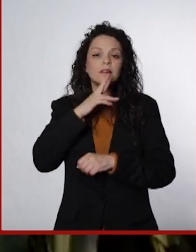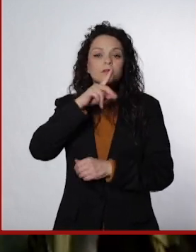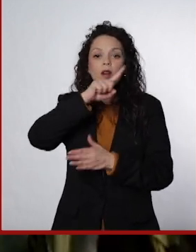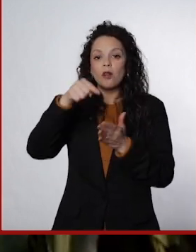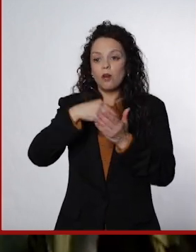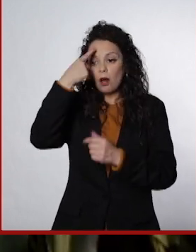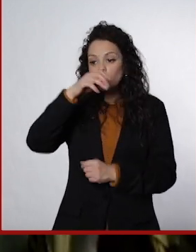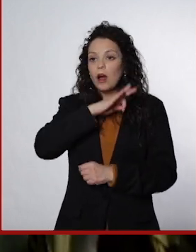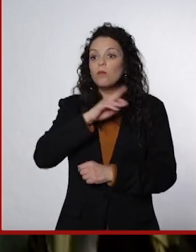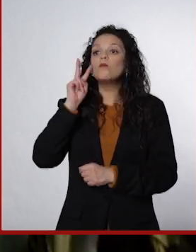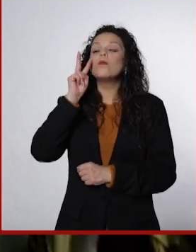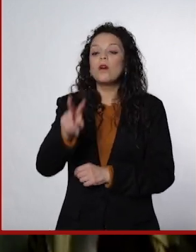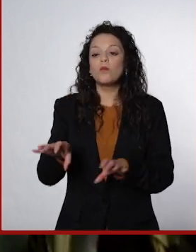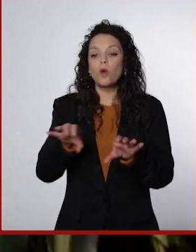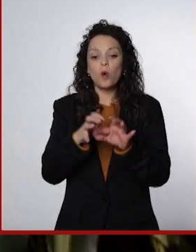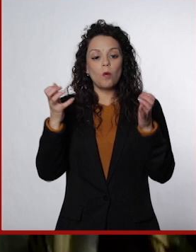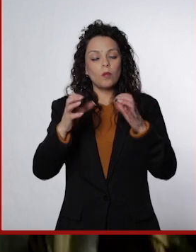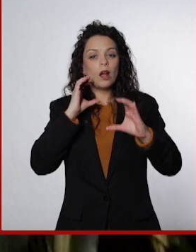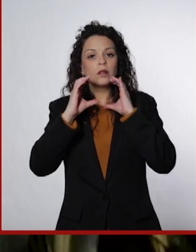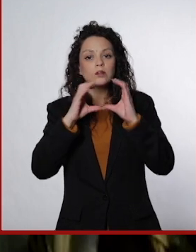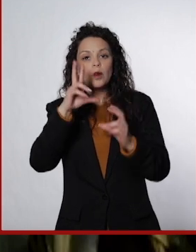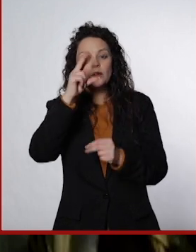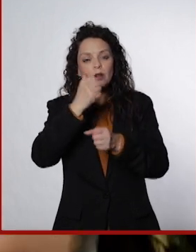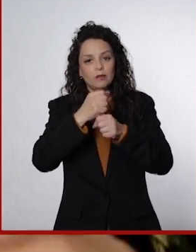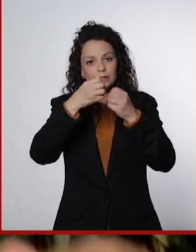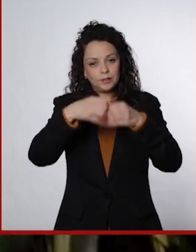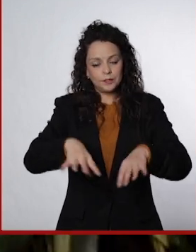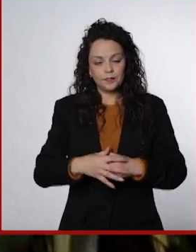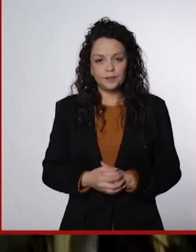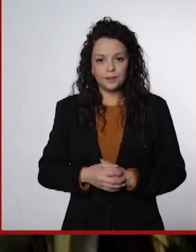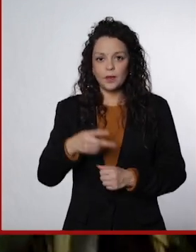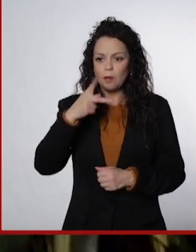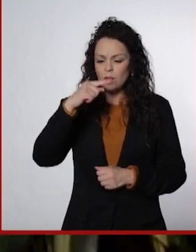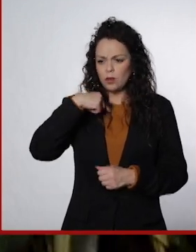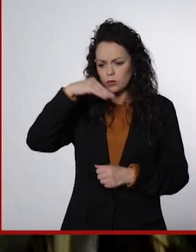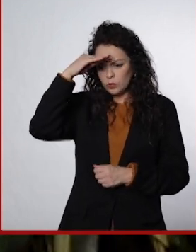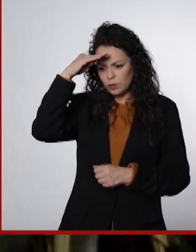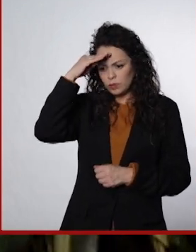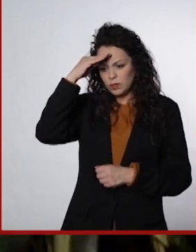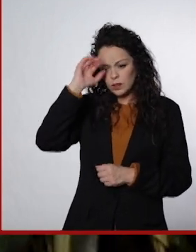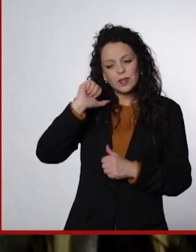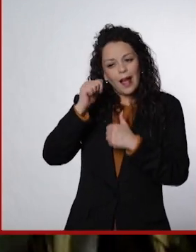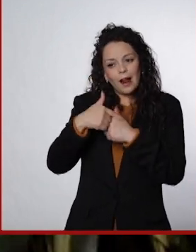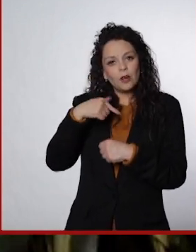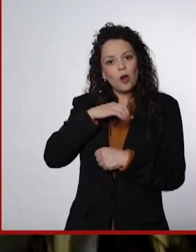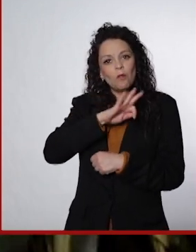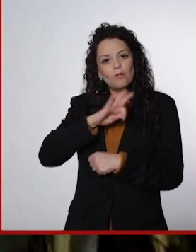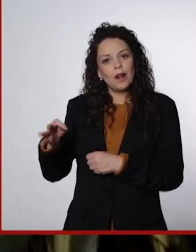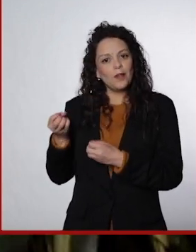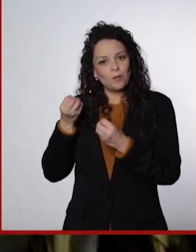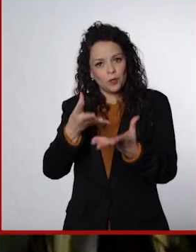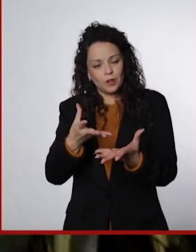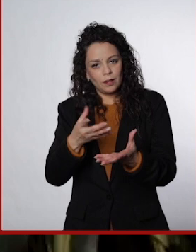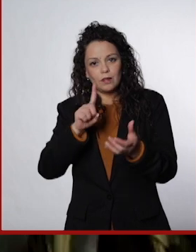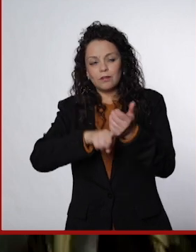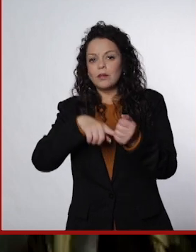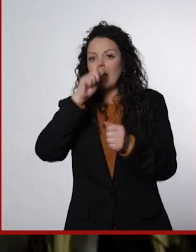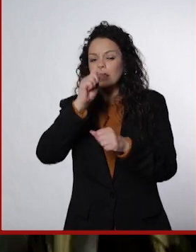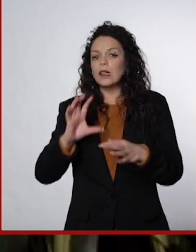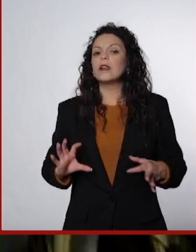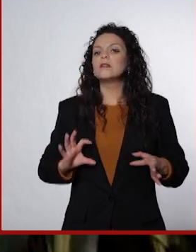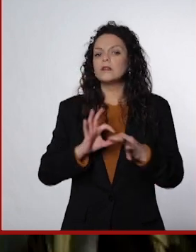consultar cómo es el proceso. Sin embargo, yo pensé en referencias que les podía pasar que tienen que ver con la cuestión de